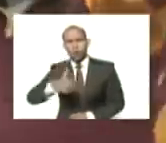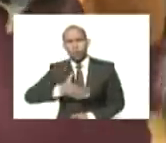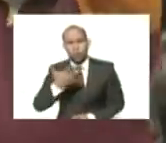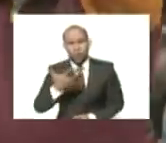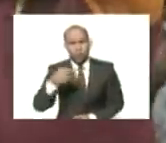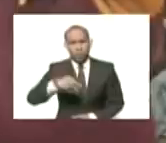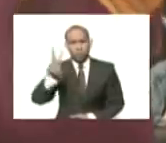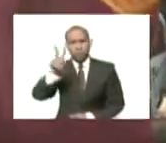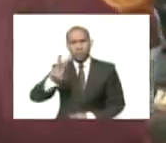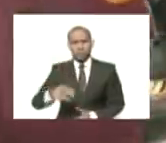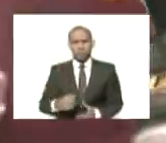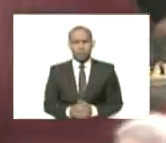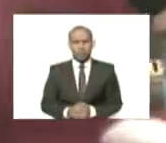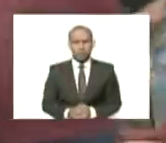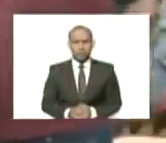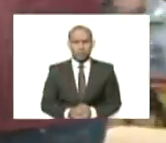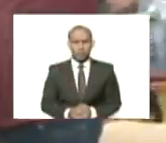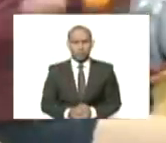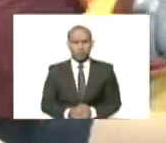de Venezuela,